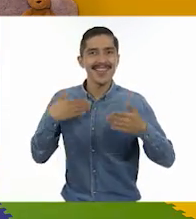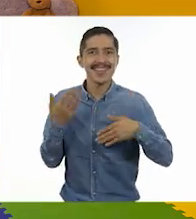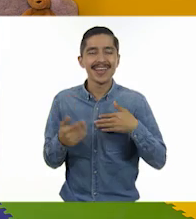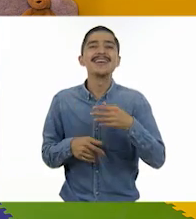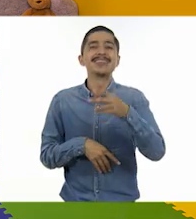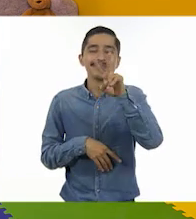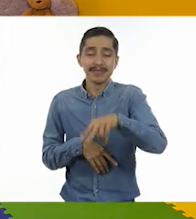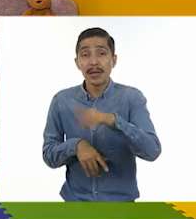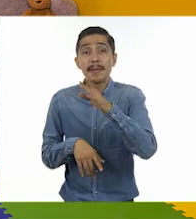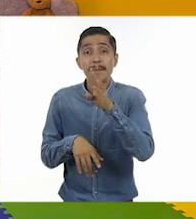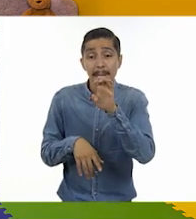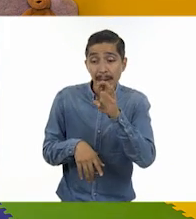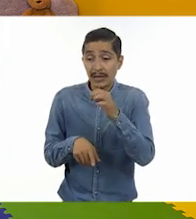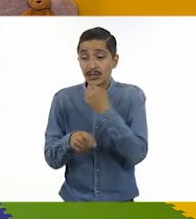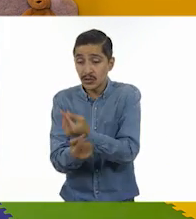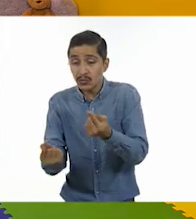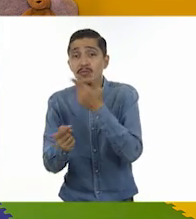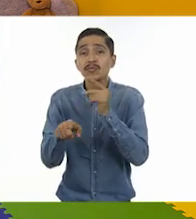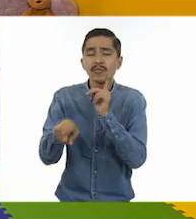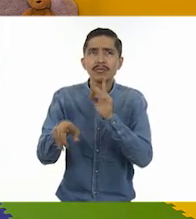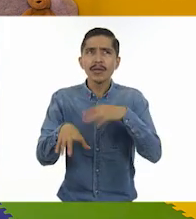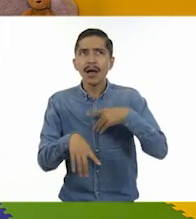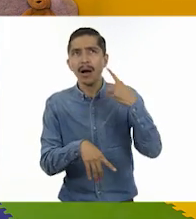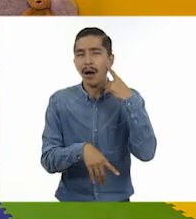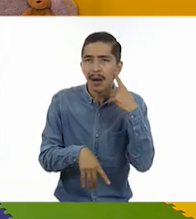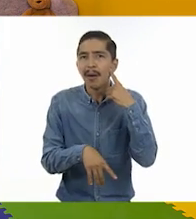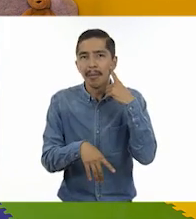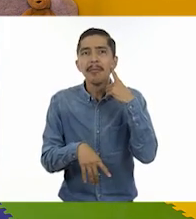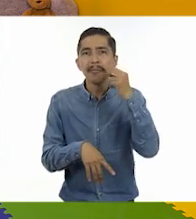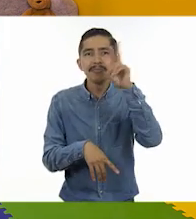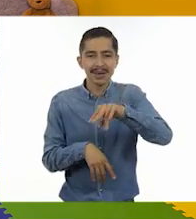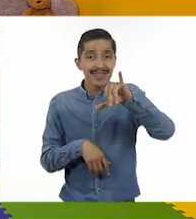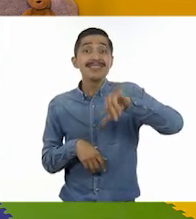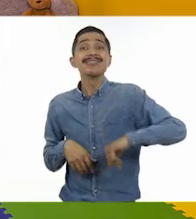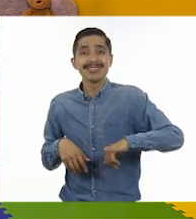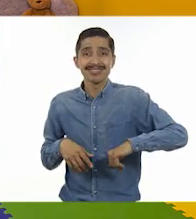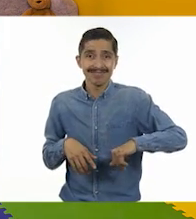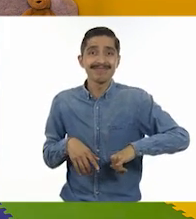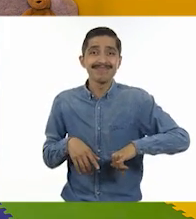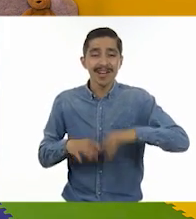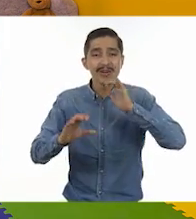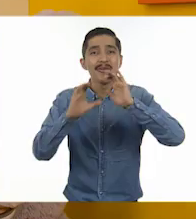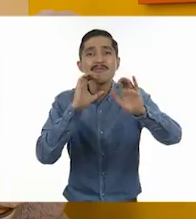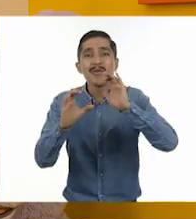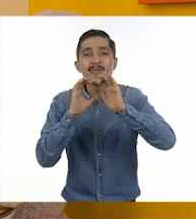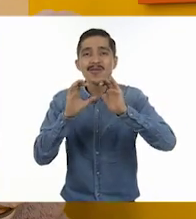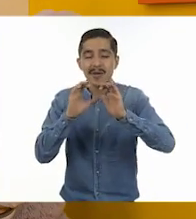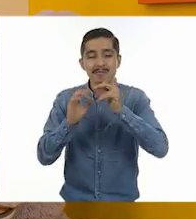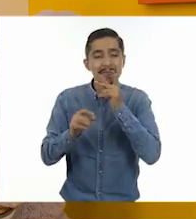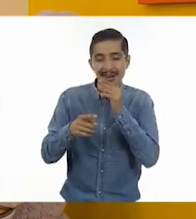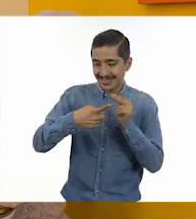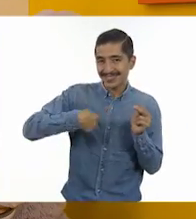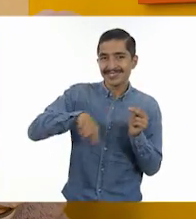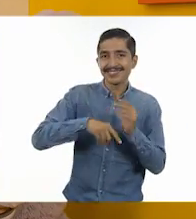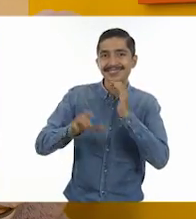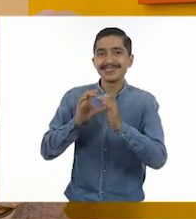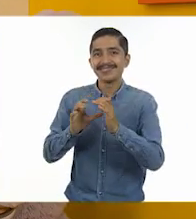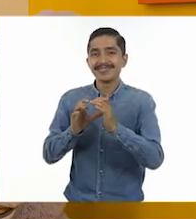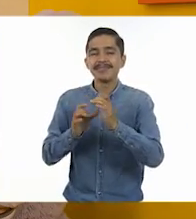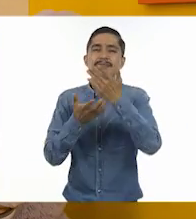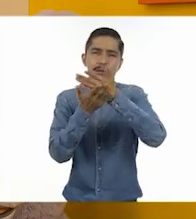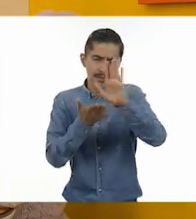bebé, niño o niña, nos ha escuchado y que está interesado en comunicarse con nosotros. Por otro